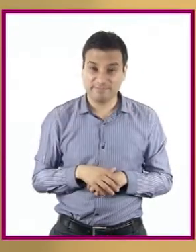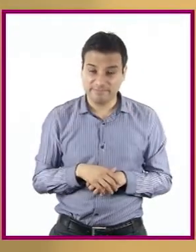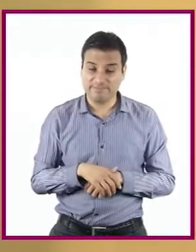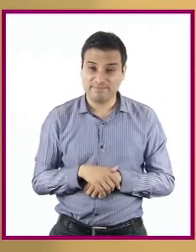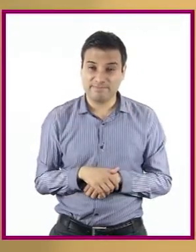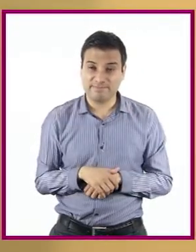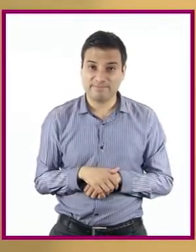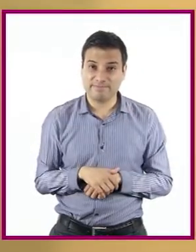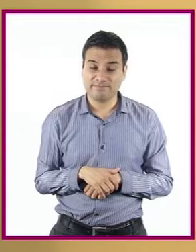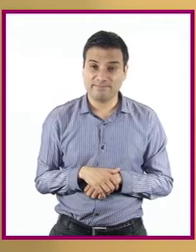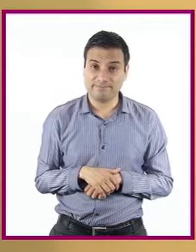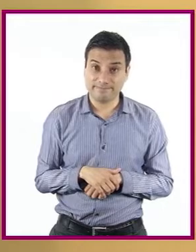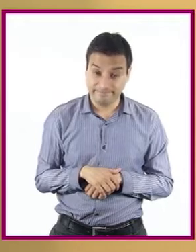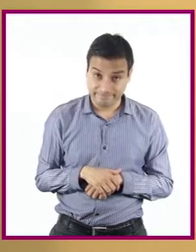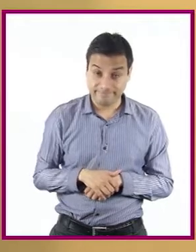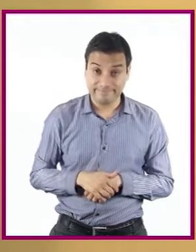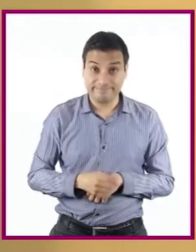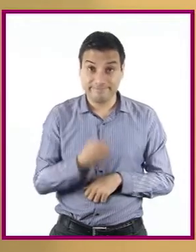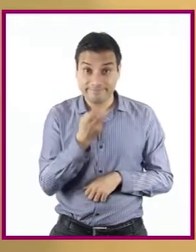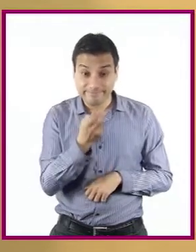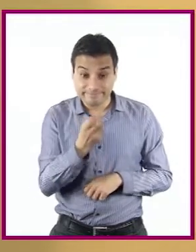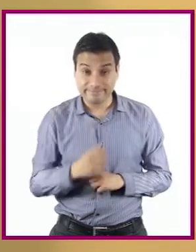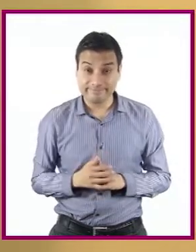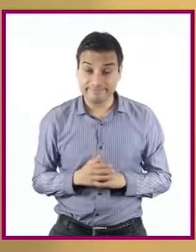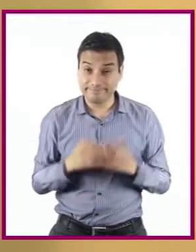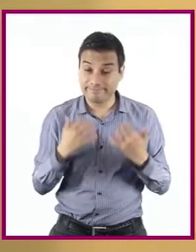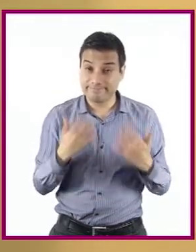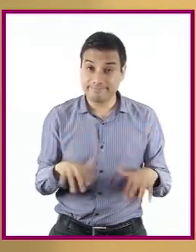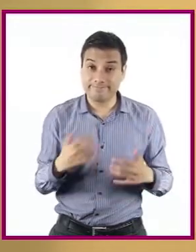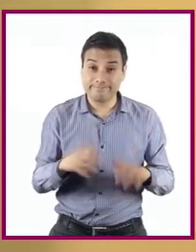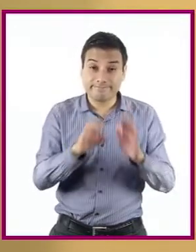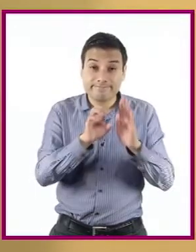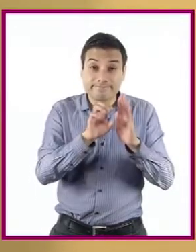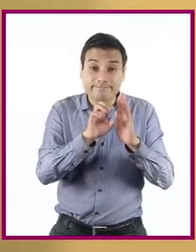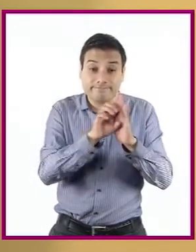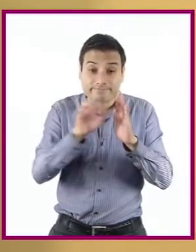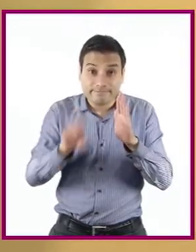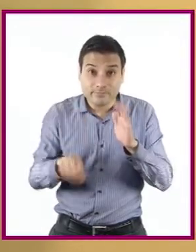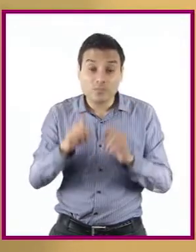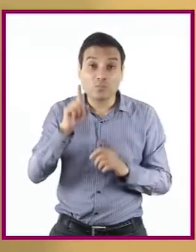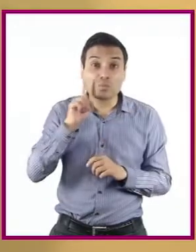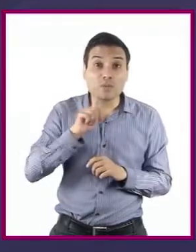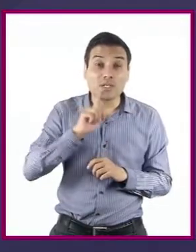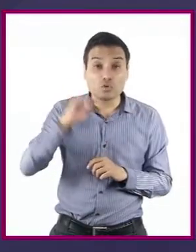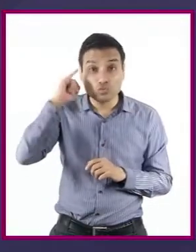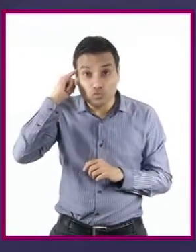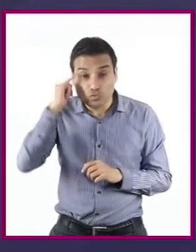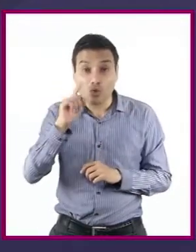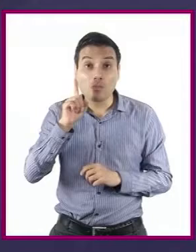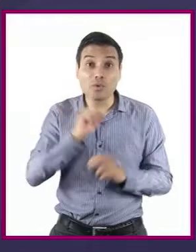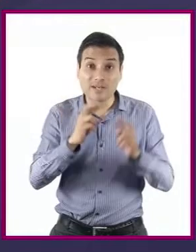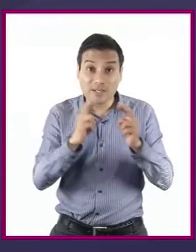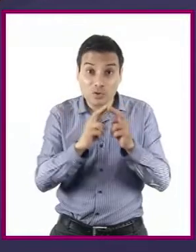sexuales. En esta situación se agrava si sumamos elementos de etnia o religión.